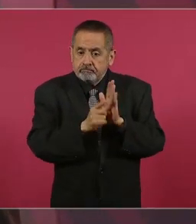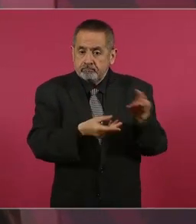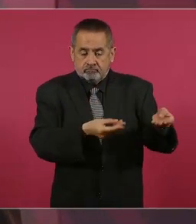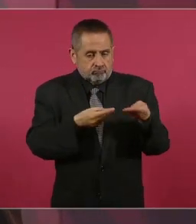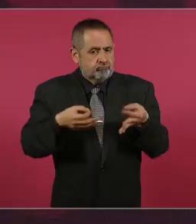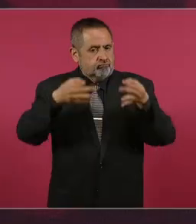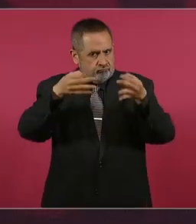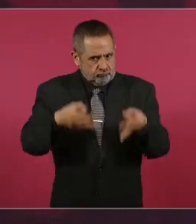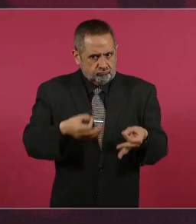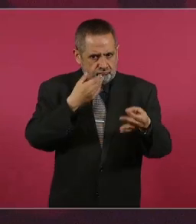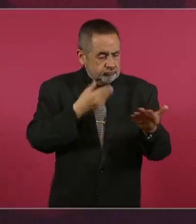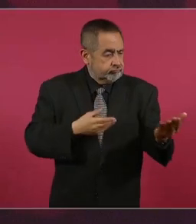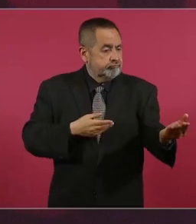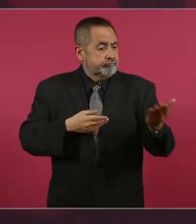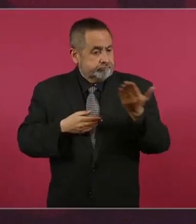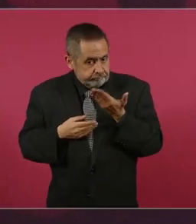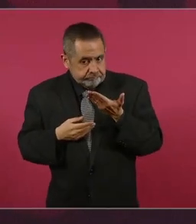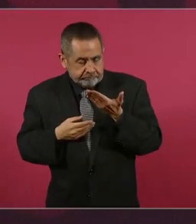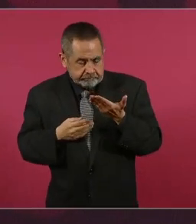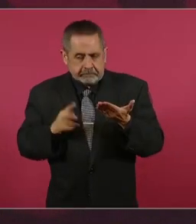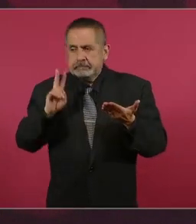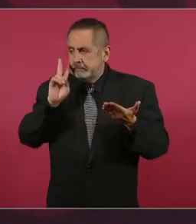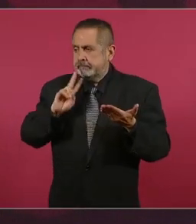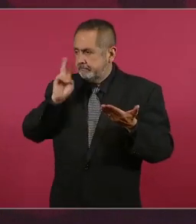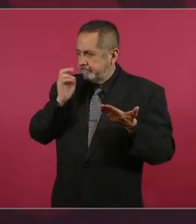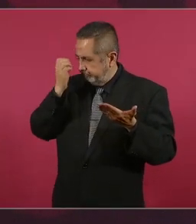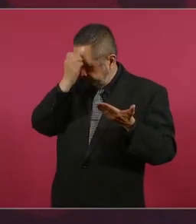ser, la autorización